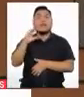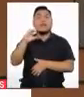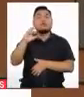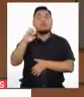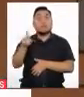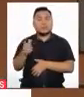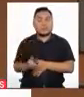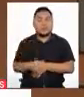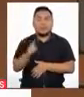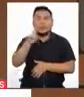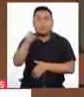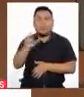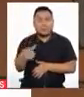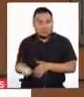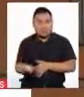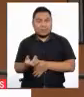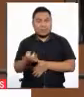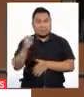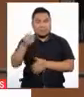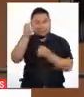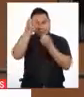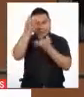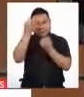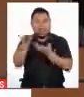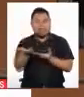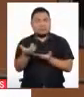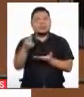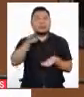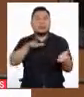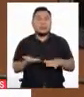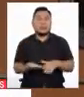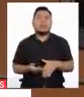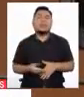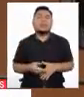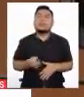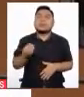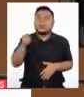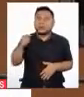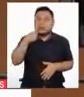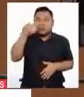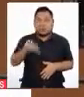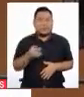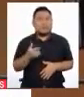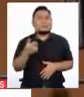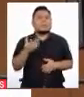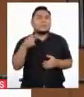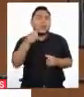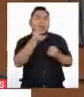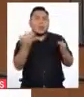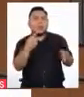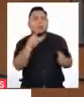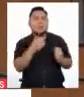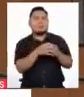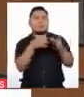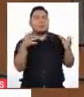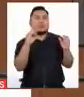pregunta sobre si existe sinceramiento en las cifras de fallecidos, ante algunas críticas